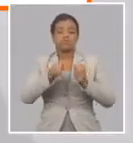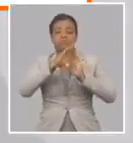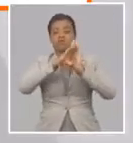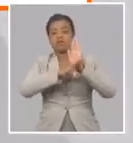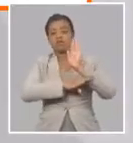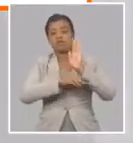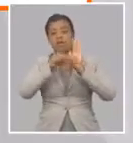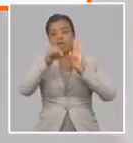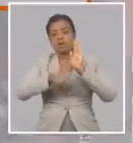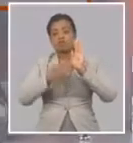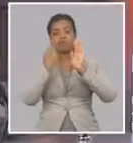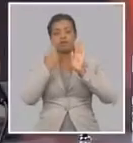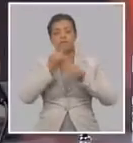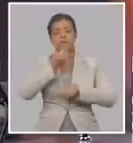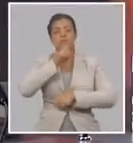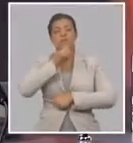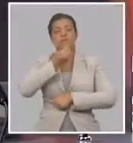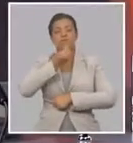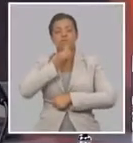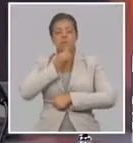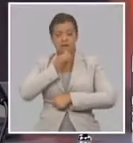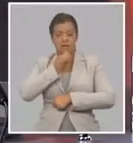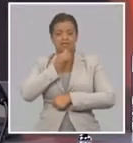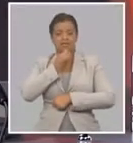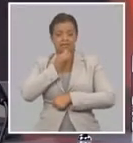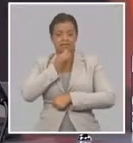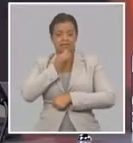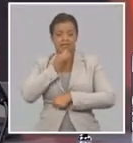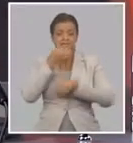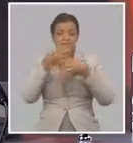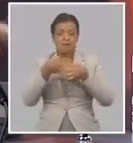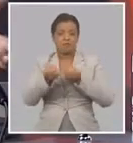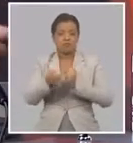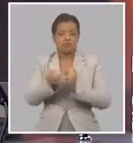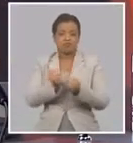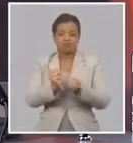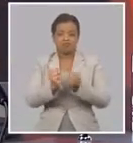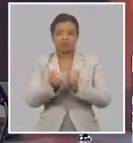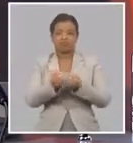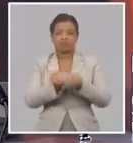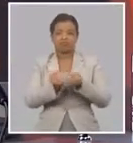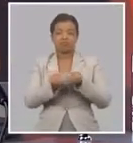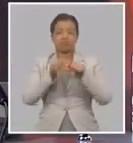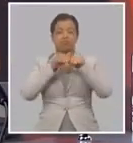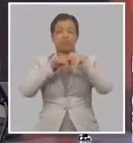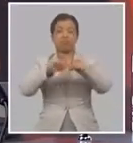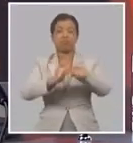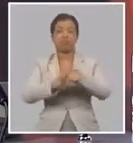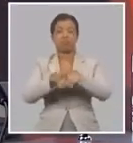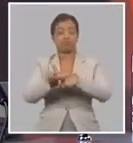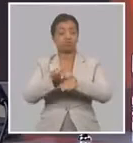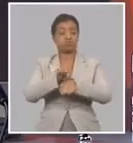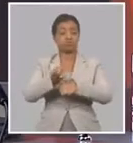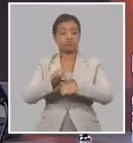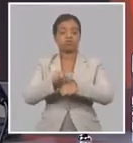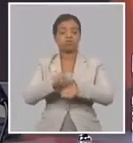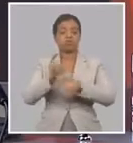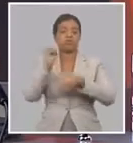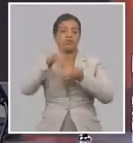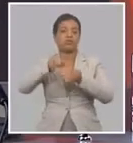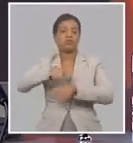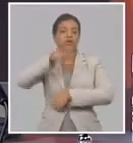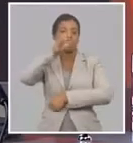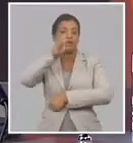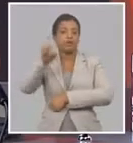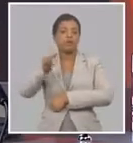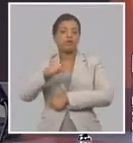hacen posible tener y garantizar un distanciamiento social dentro del aeropuerto un